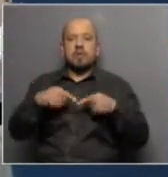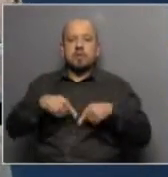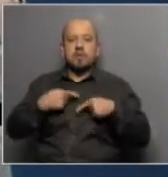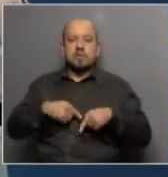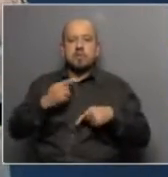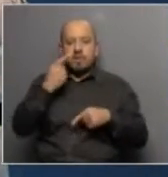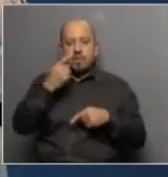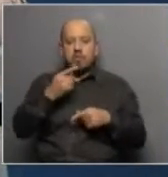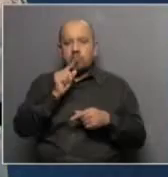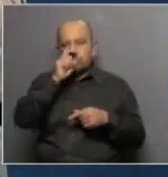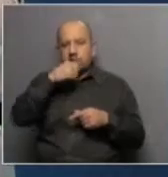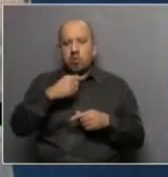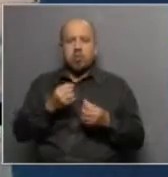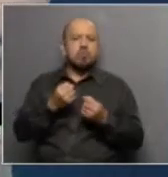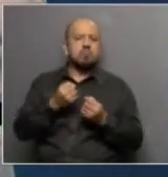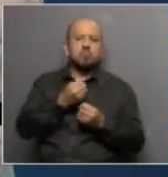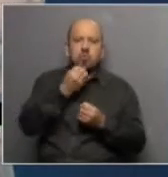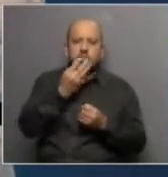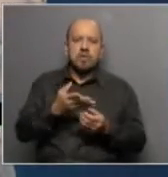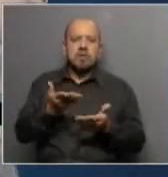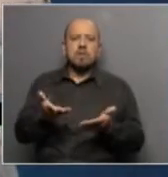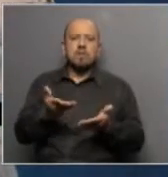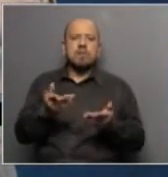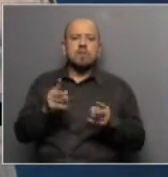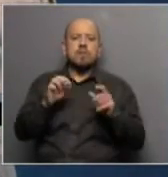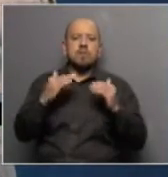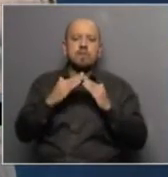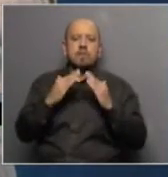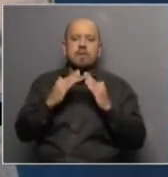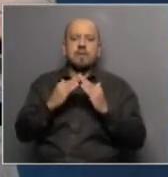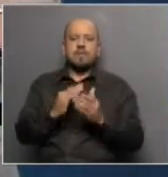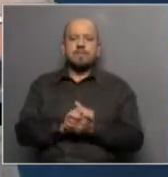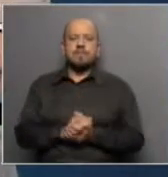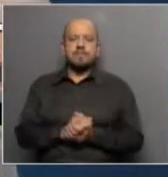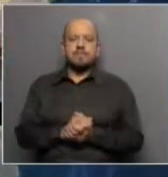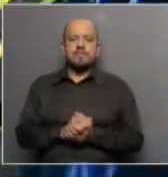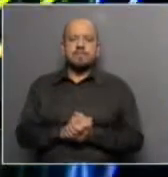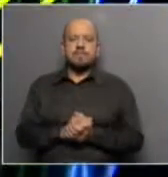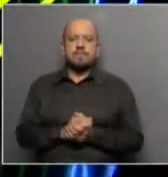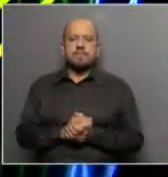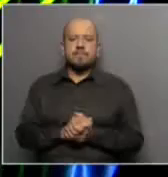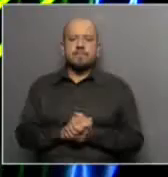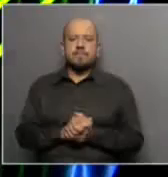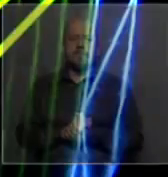estado de nuestra ciudad. ¿En qué está Montevideo con el tema de vivienda? Ya venimos.